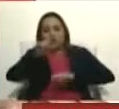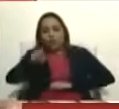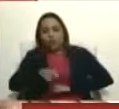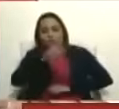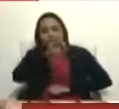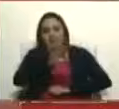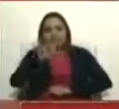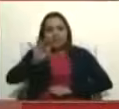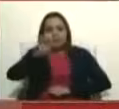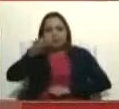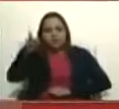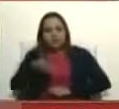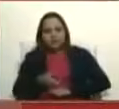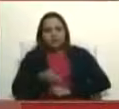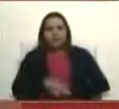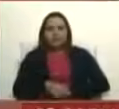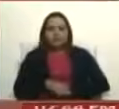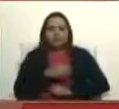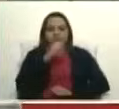96,33%.